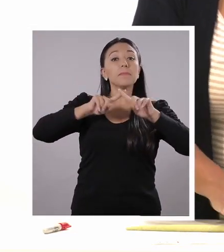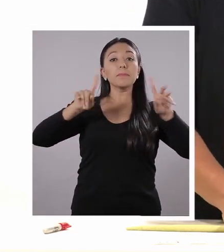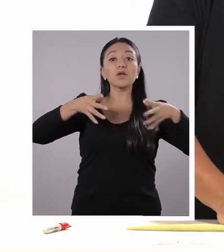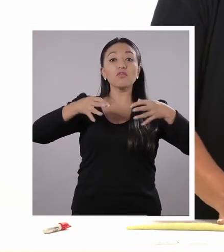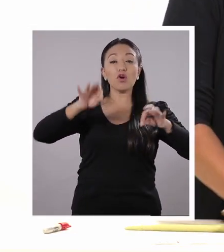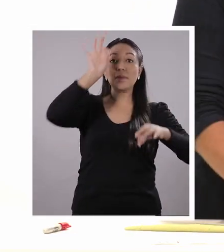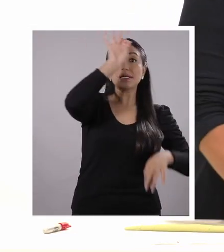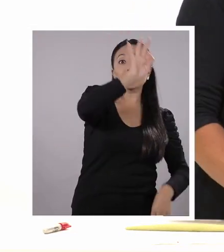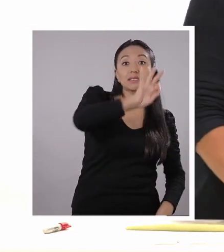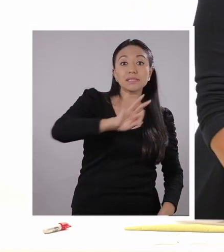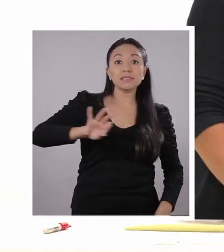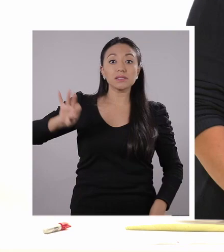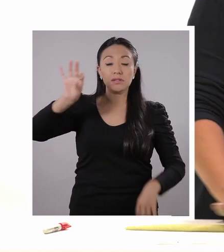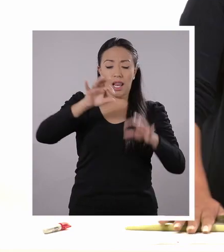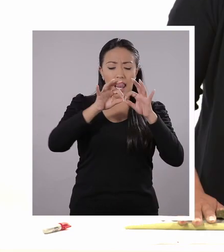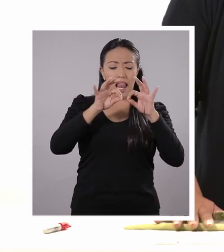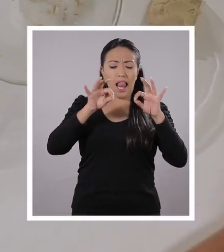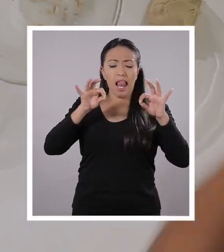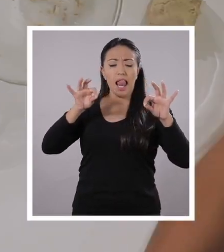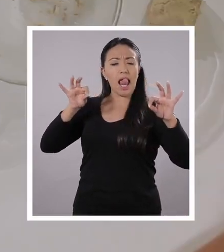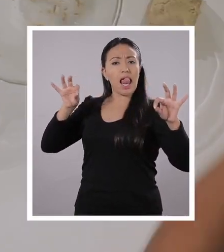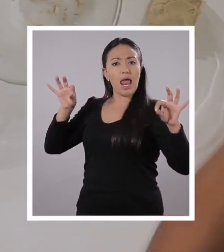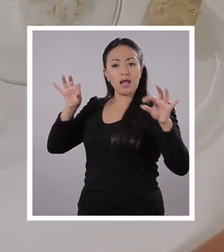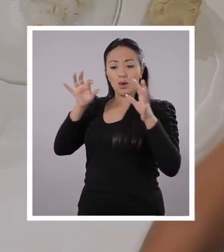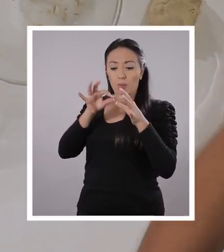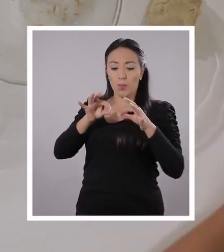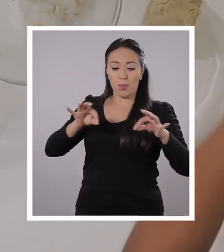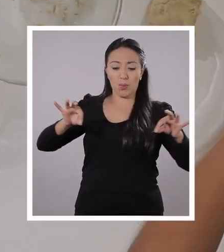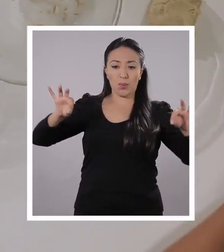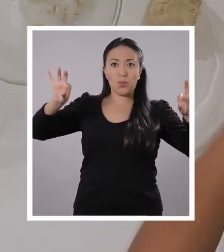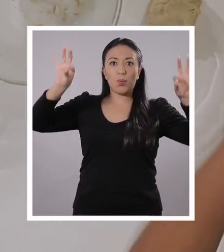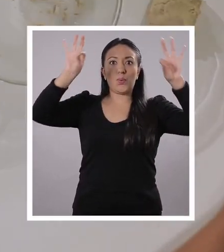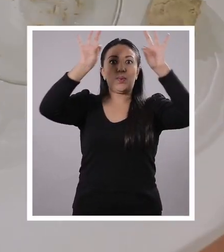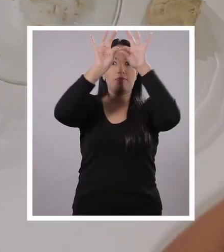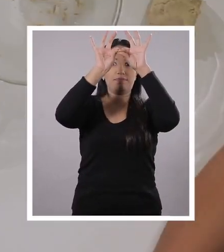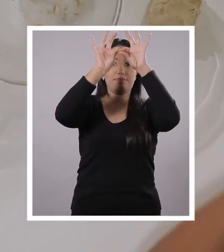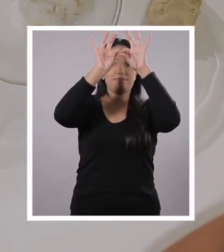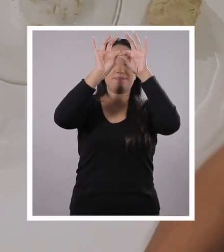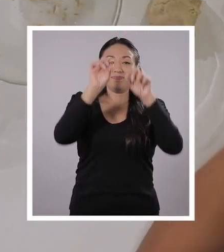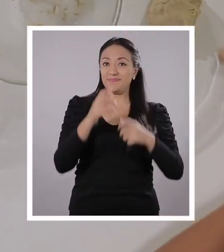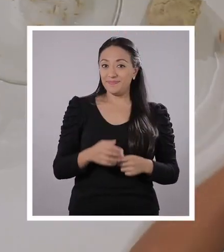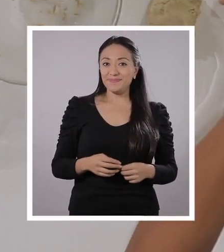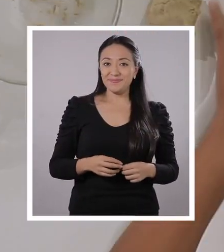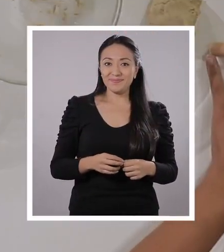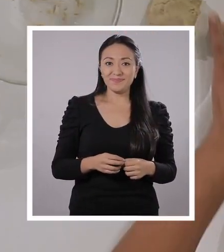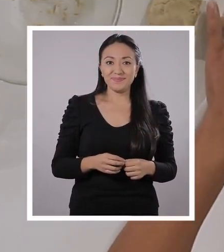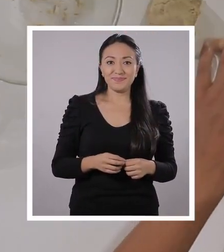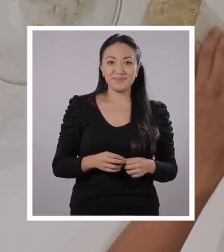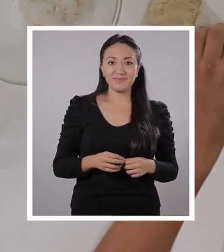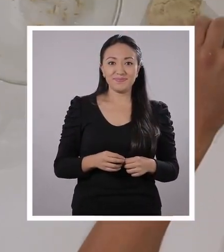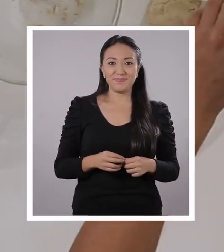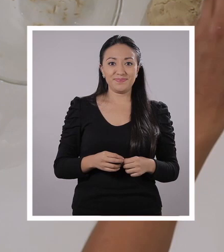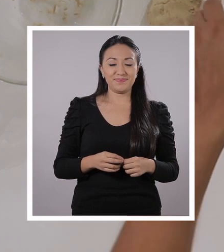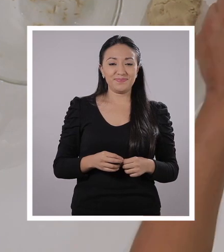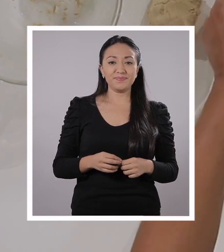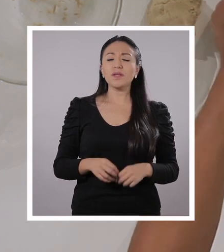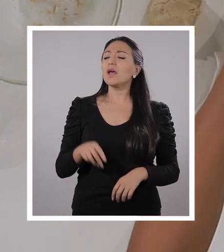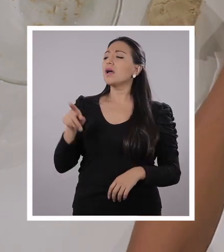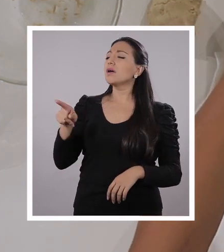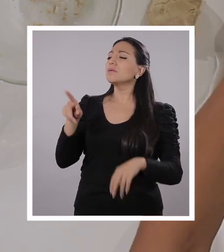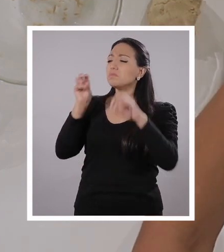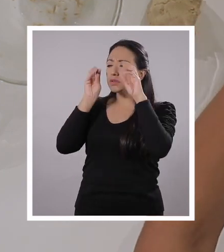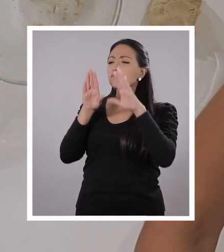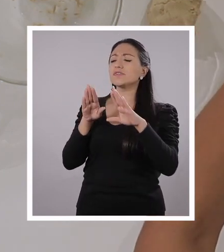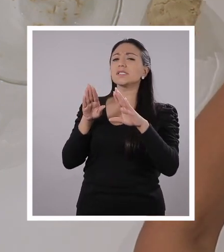larga. Larga. Ya. Y vamos a cerrarla. Y vamos a hacer un círculo.